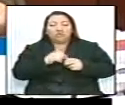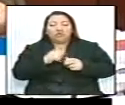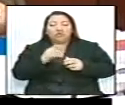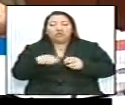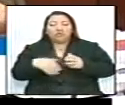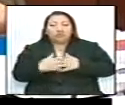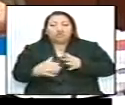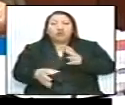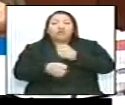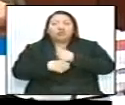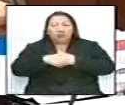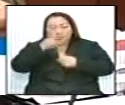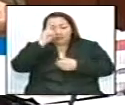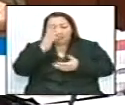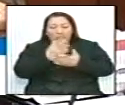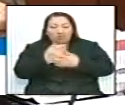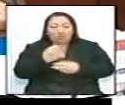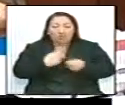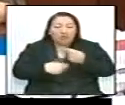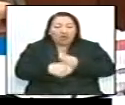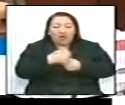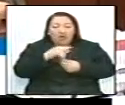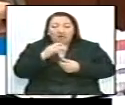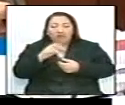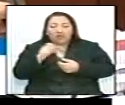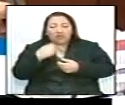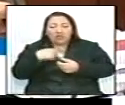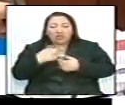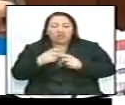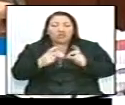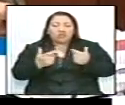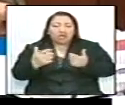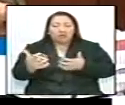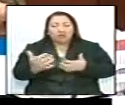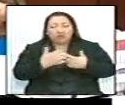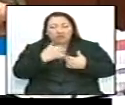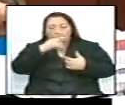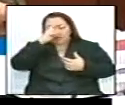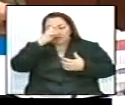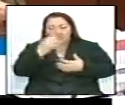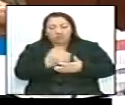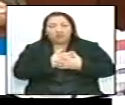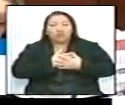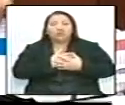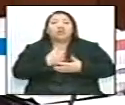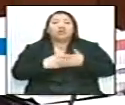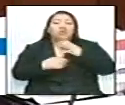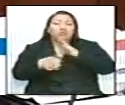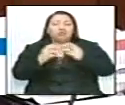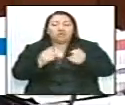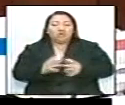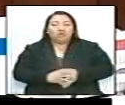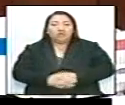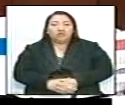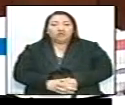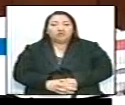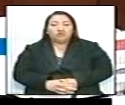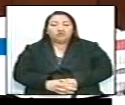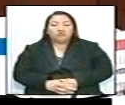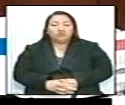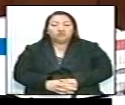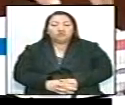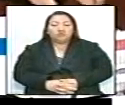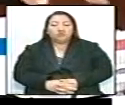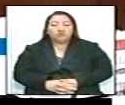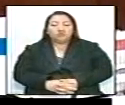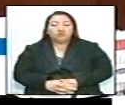rescatar al Perú de las mafias. De eso se trata, creo, la discusión del día de hoy. En